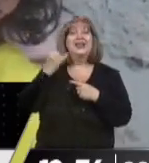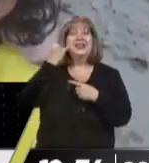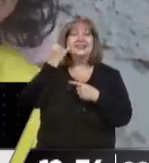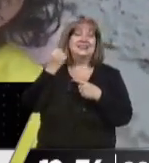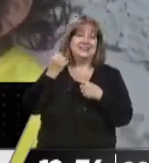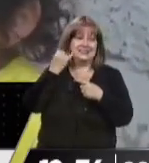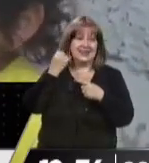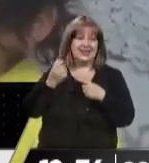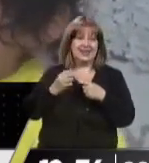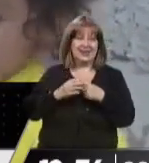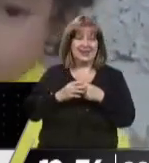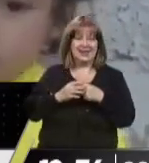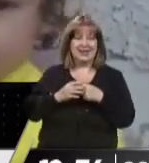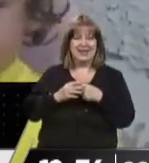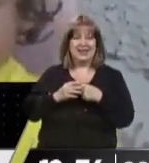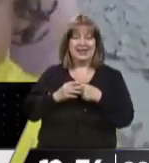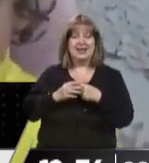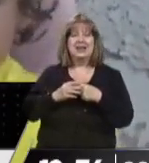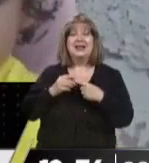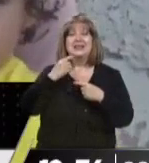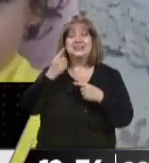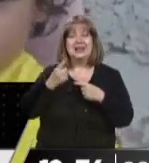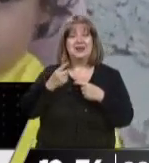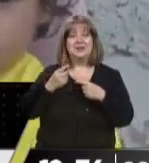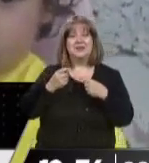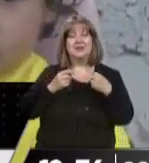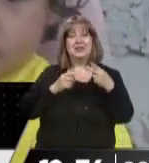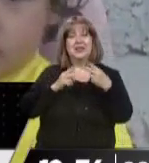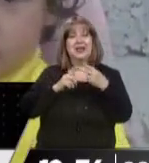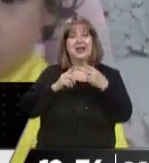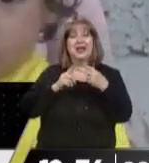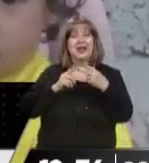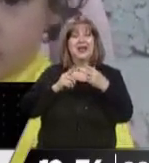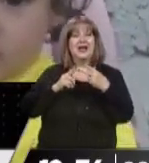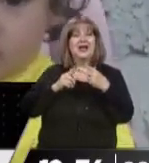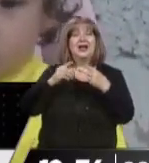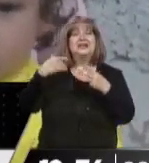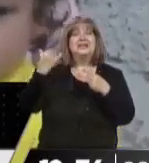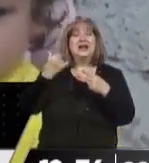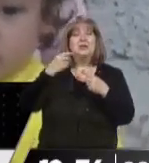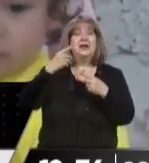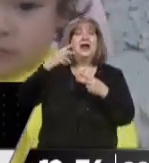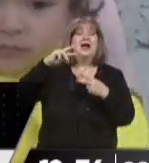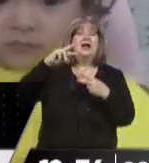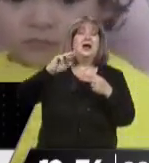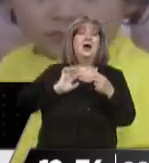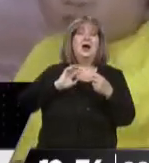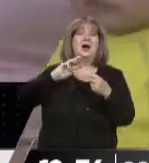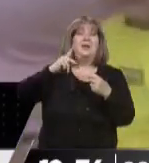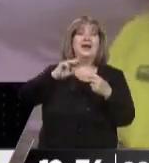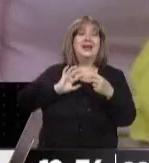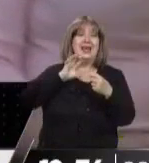miraba como diciendo, no venga a hacer televisión acá. Tataranieto, imagínense ya la edad de la que estamos hablando. Hola,